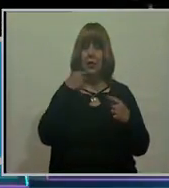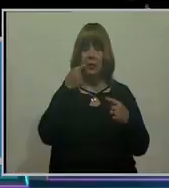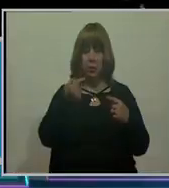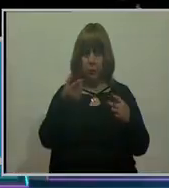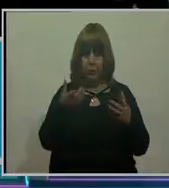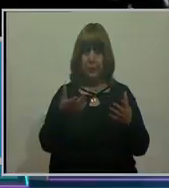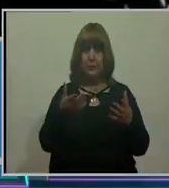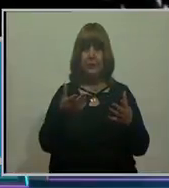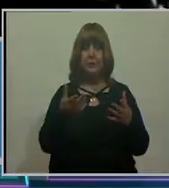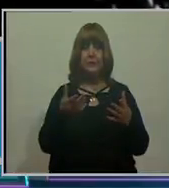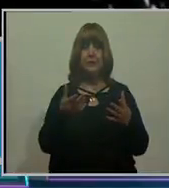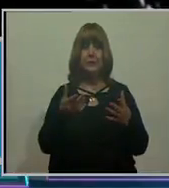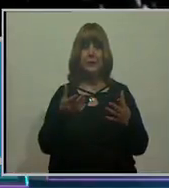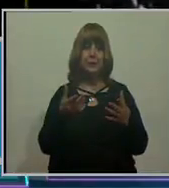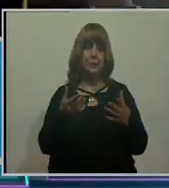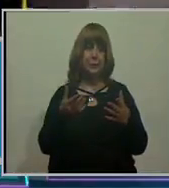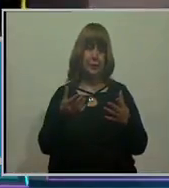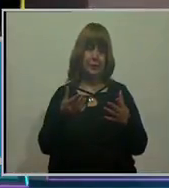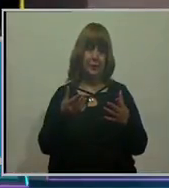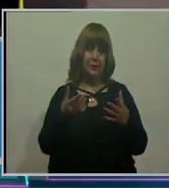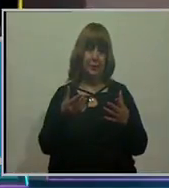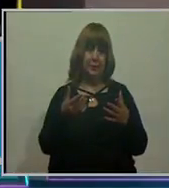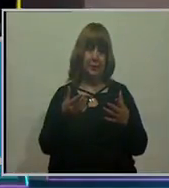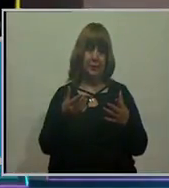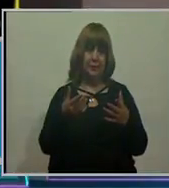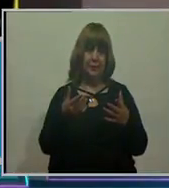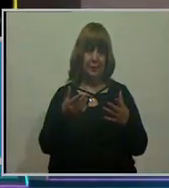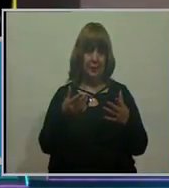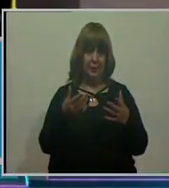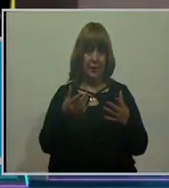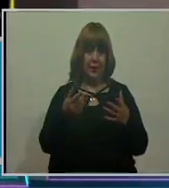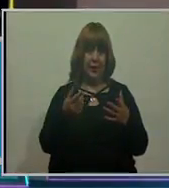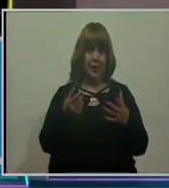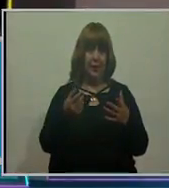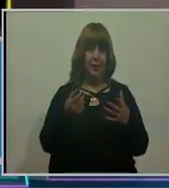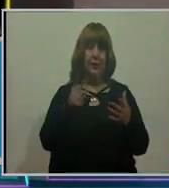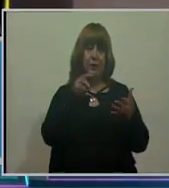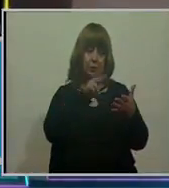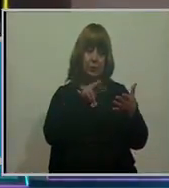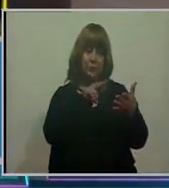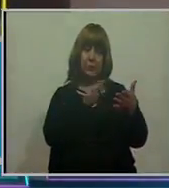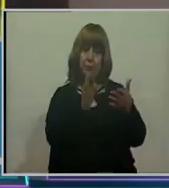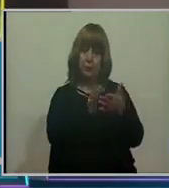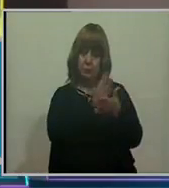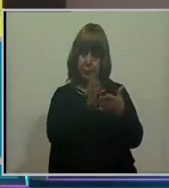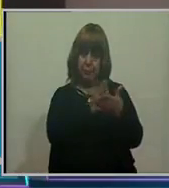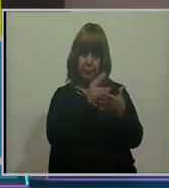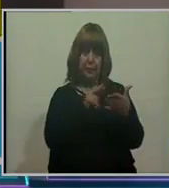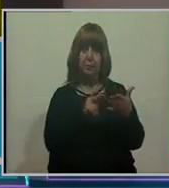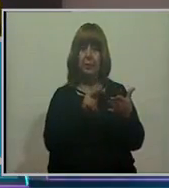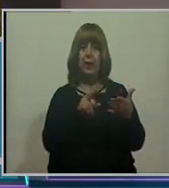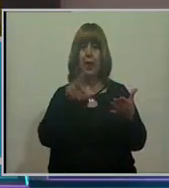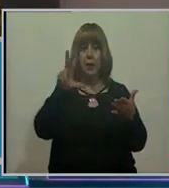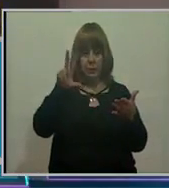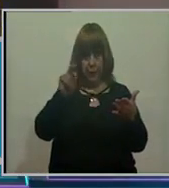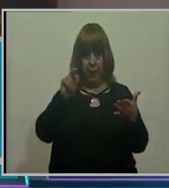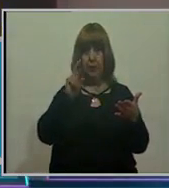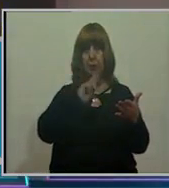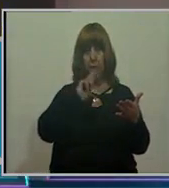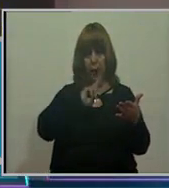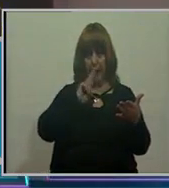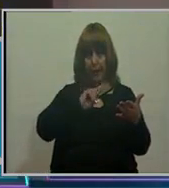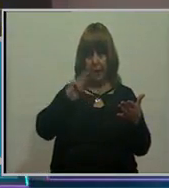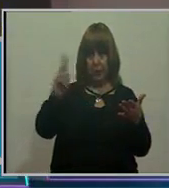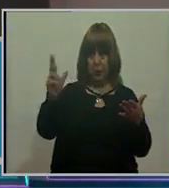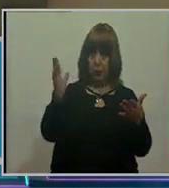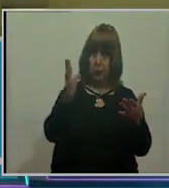dice, llegaste a la cuarta amarilla, estás sobre el límite, claro. A la quinta te perdés el próximo partido. 30 chicas dicen que participaron